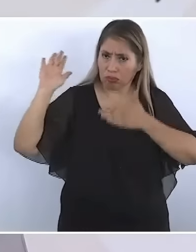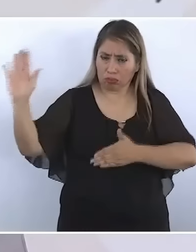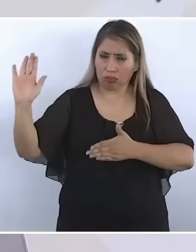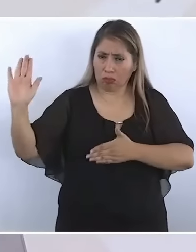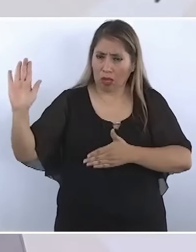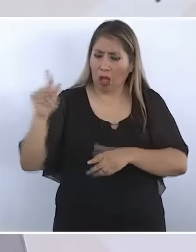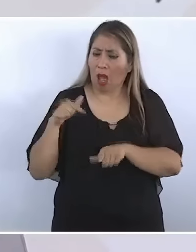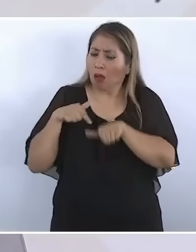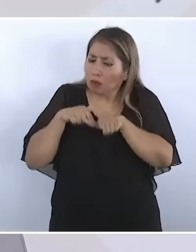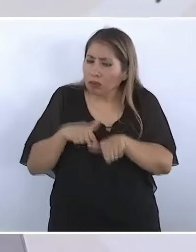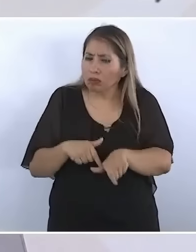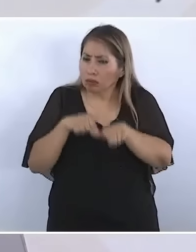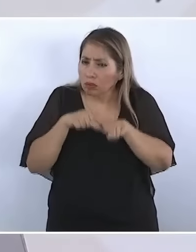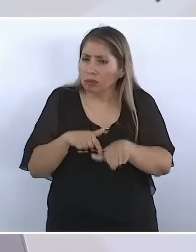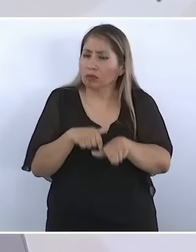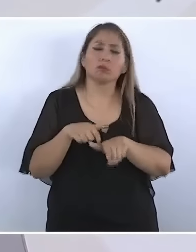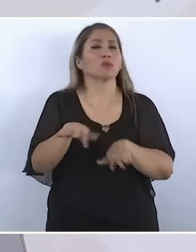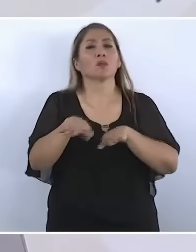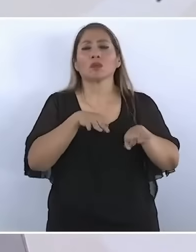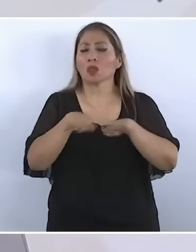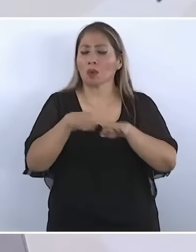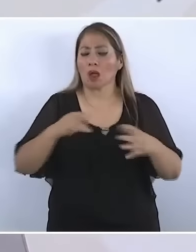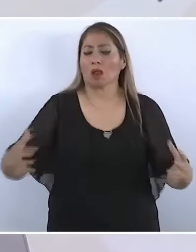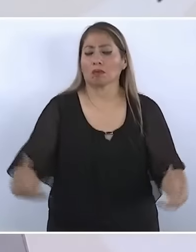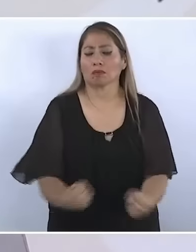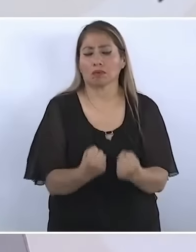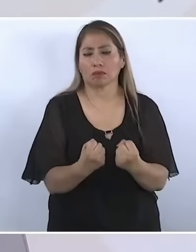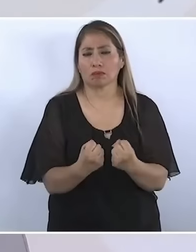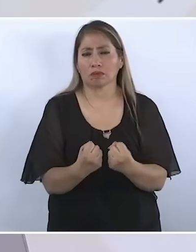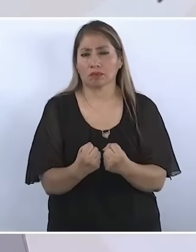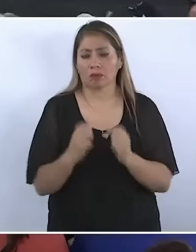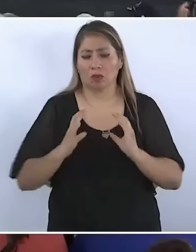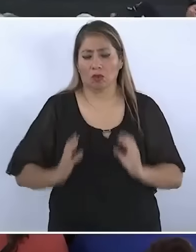a continuarlos con la misma voluntad.